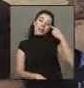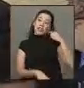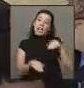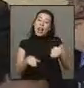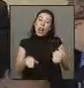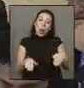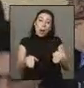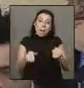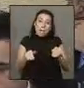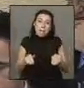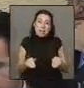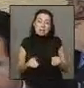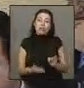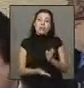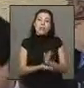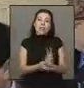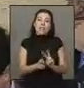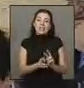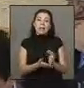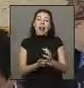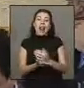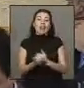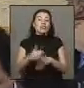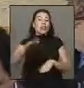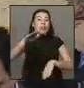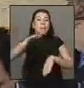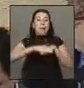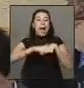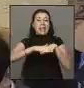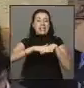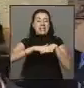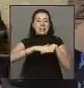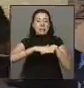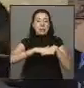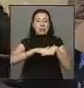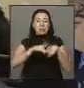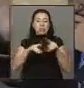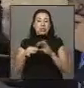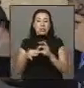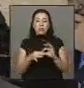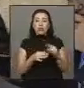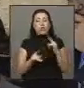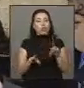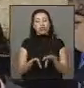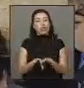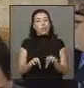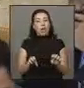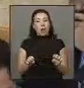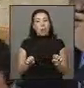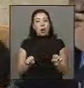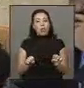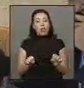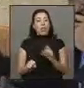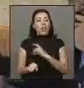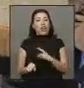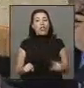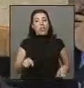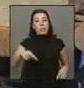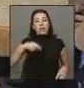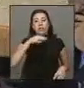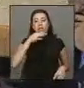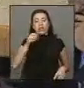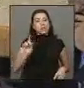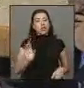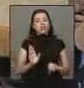la misma lógica hay que aplicarle a los salarios máximos. Y por eso discrepo completamente de aquellos que dicen que